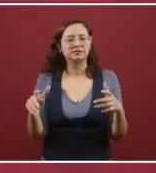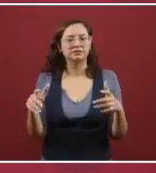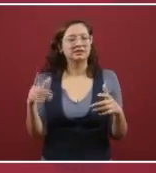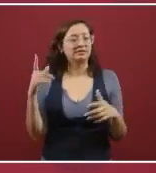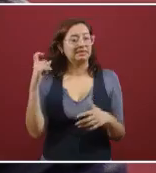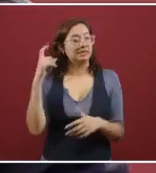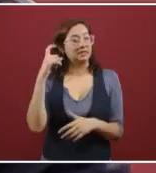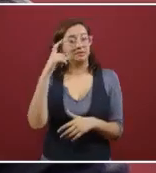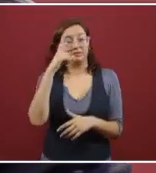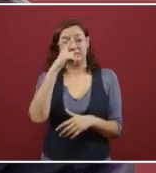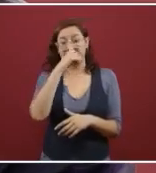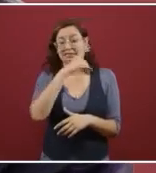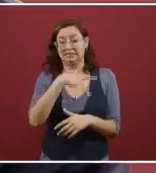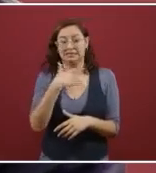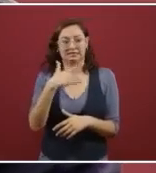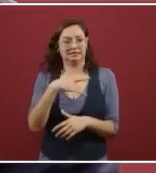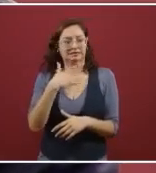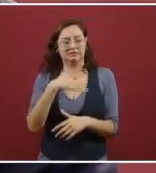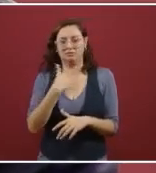difícil, complejo